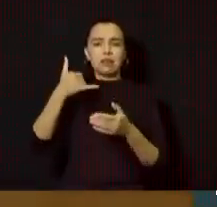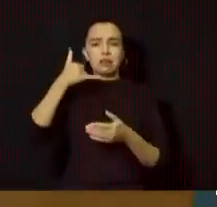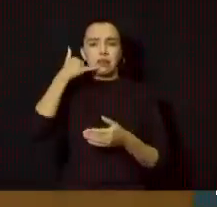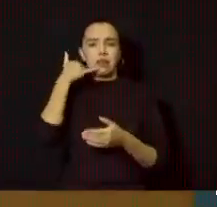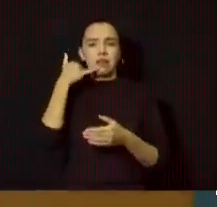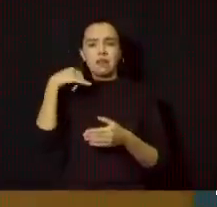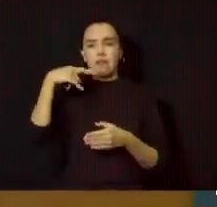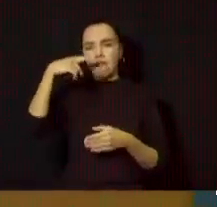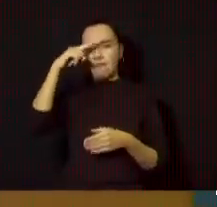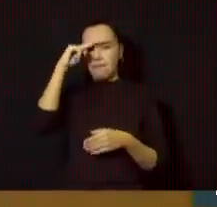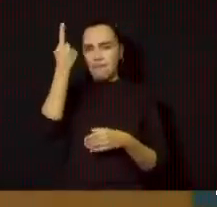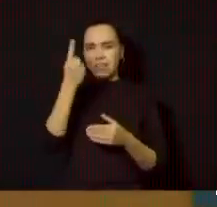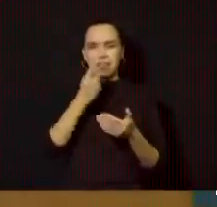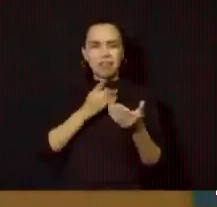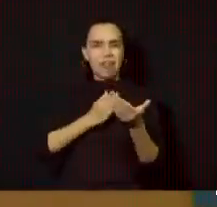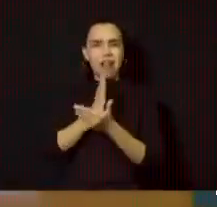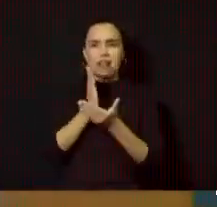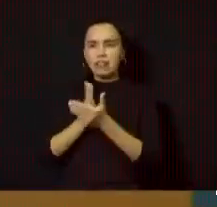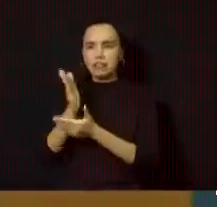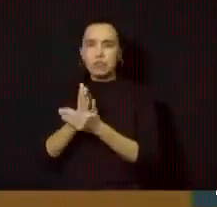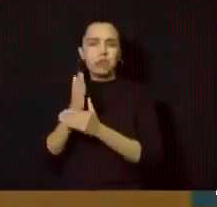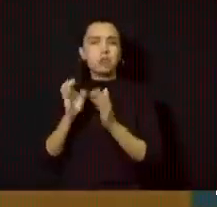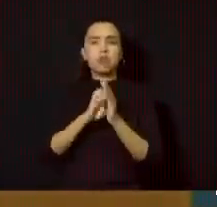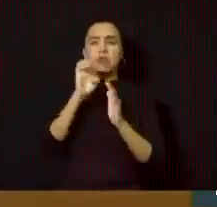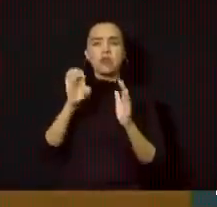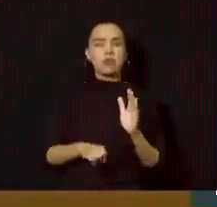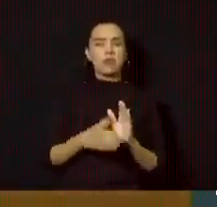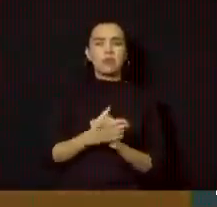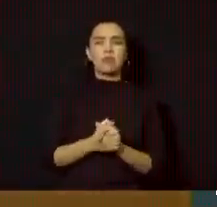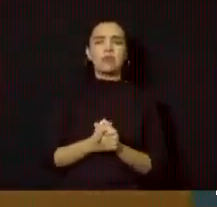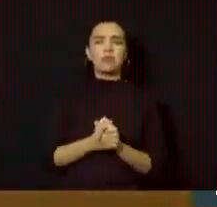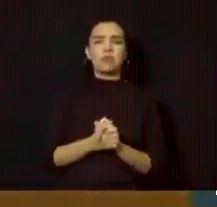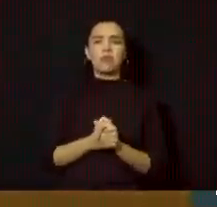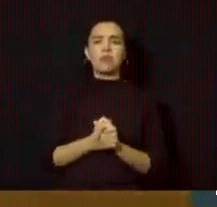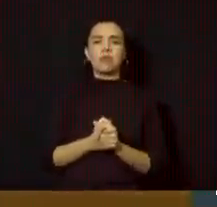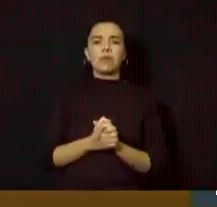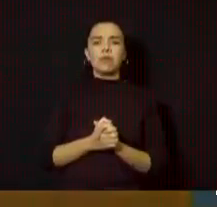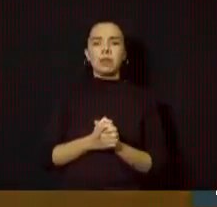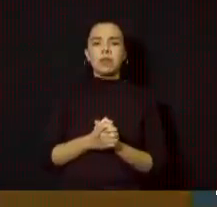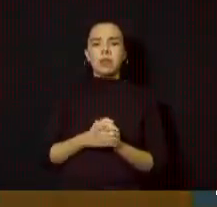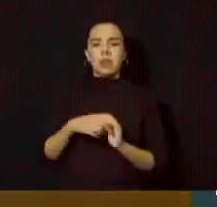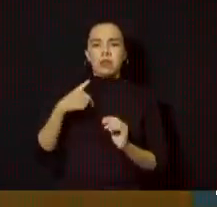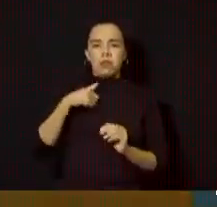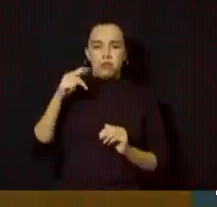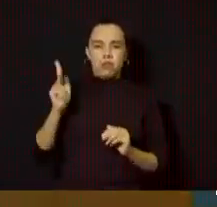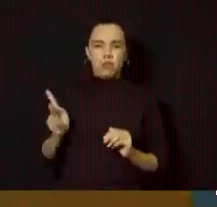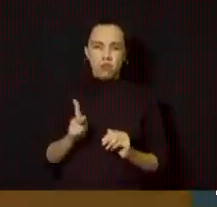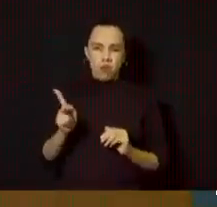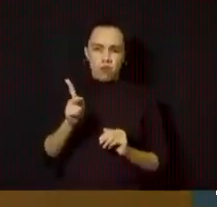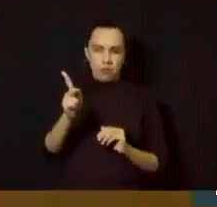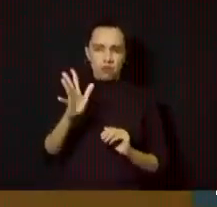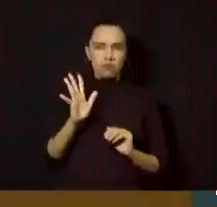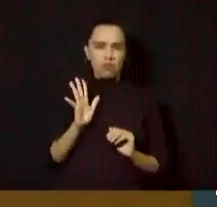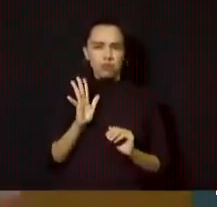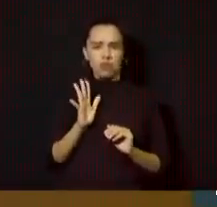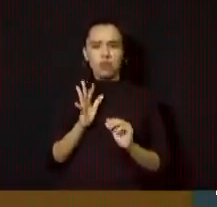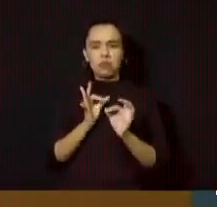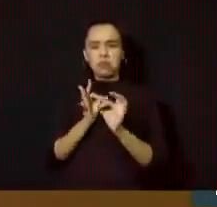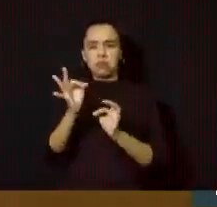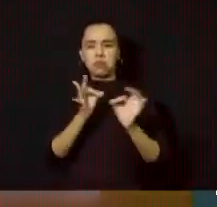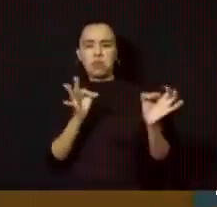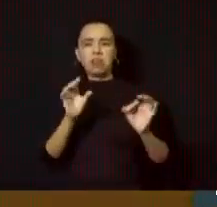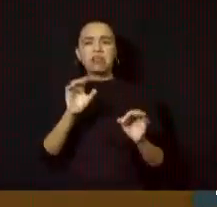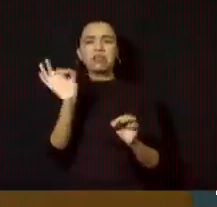a lugares incluso que, por ejemplo, en las provincias donde yo iba o donde voy, a lo mejor hay gente,